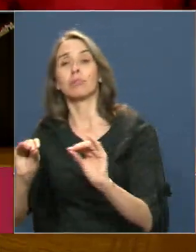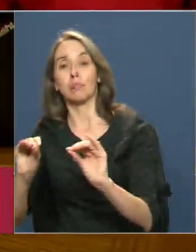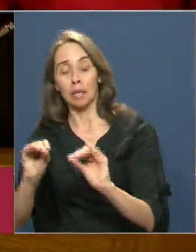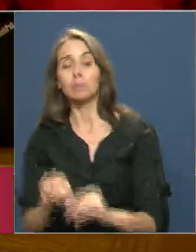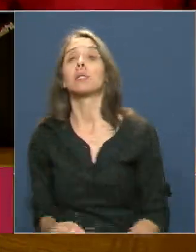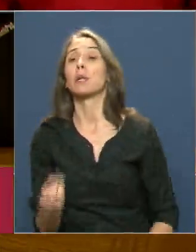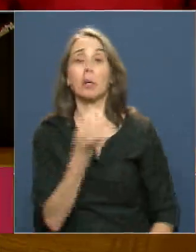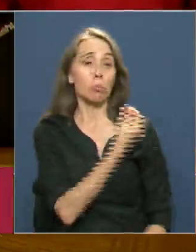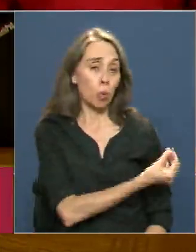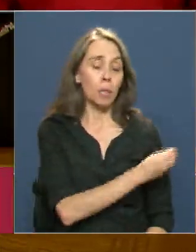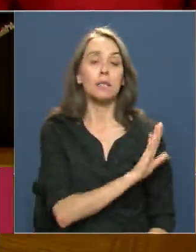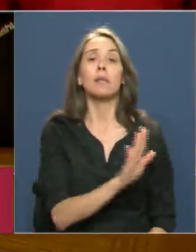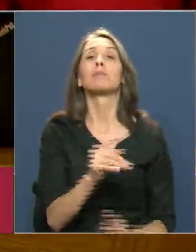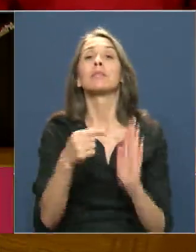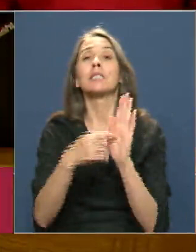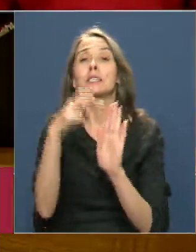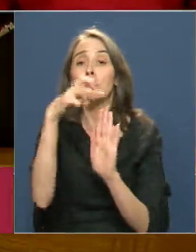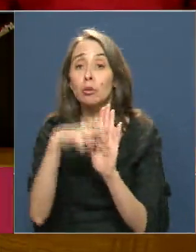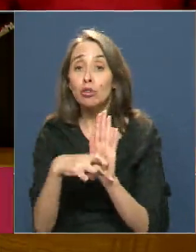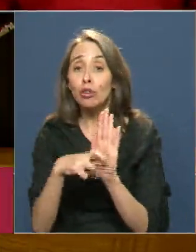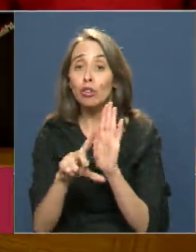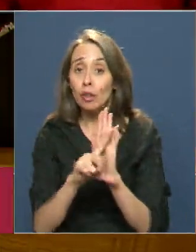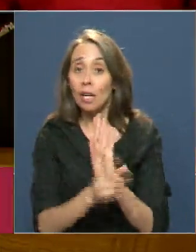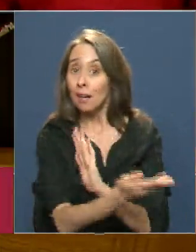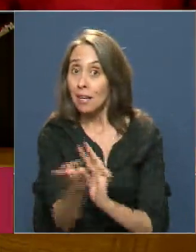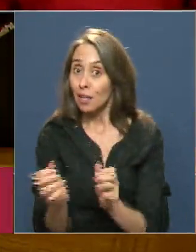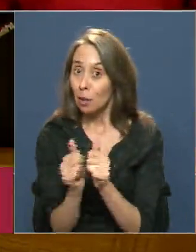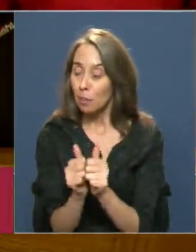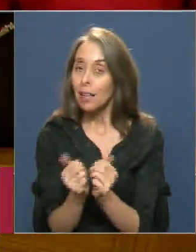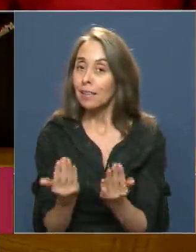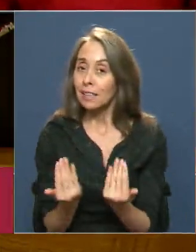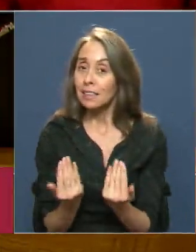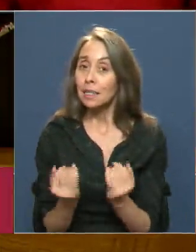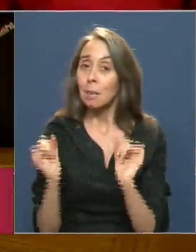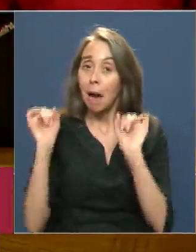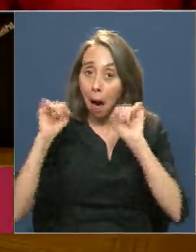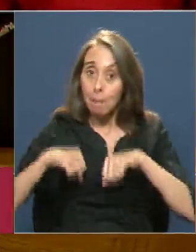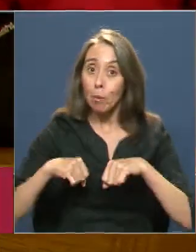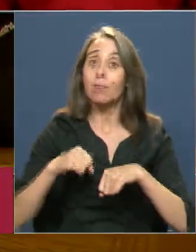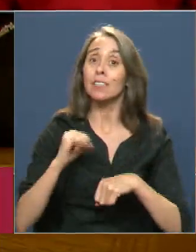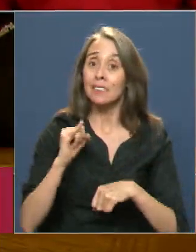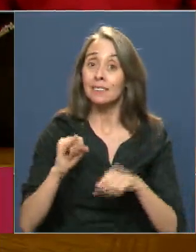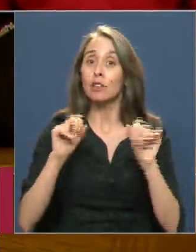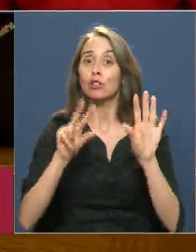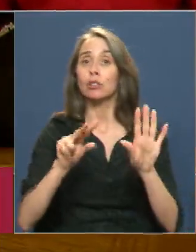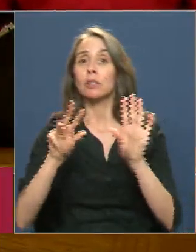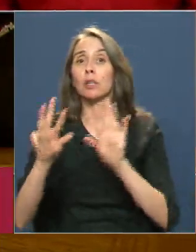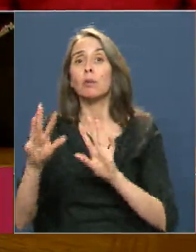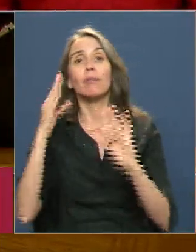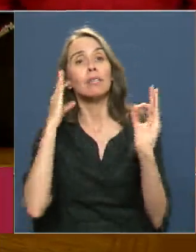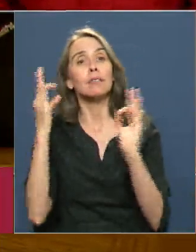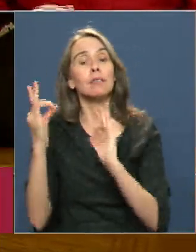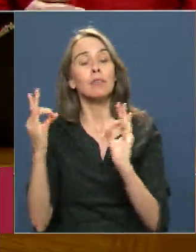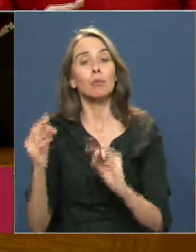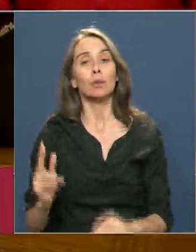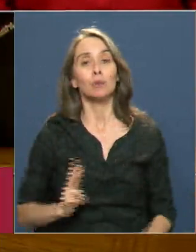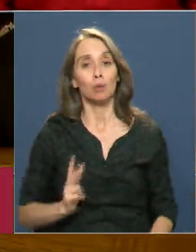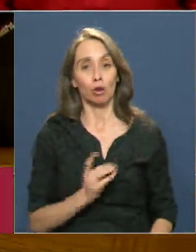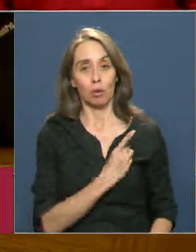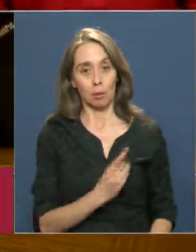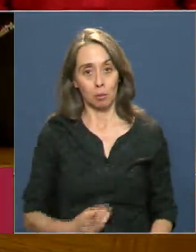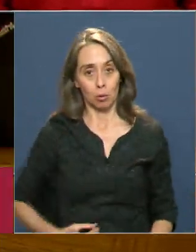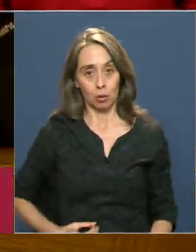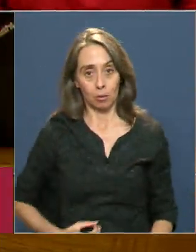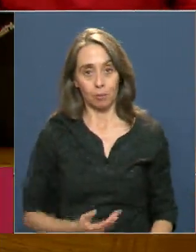Este proyecto, colegas, requiere para su aprobación de 89 señoras y señores